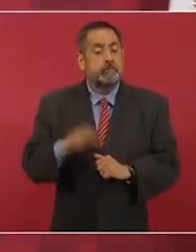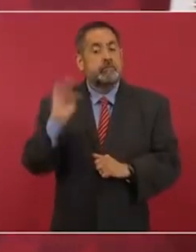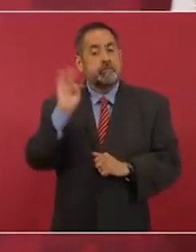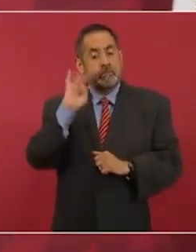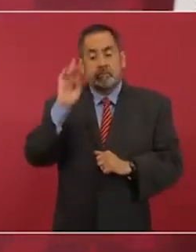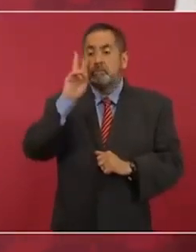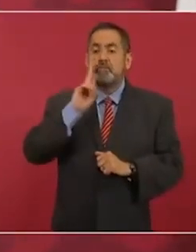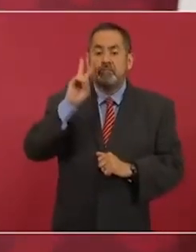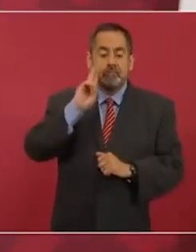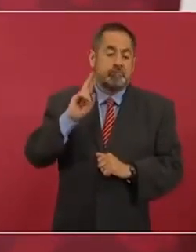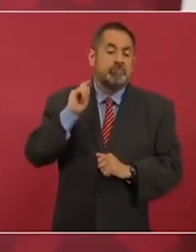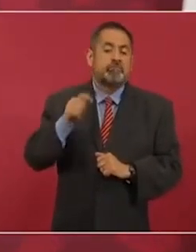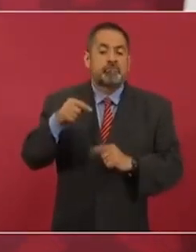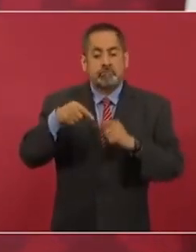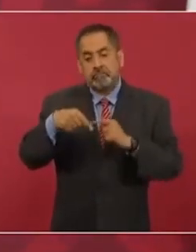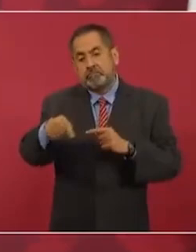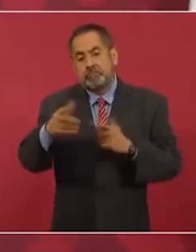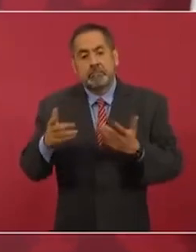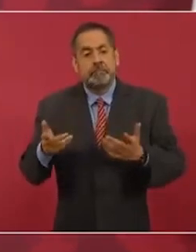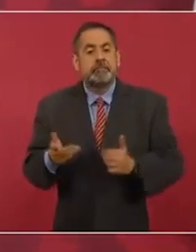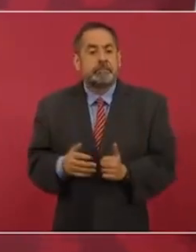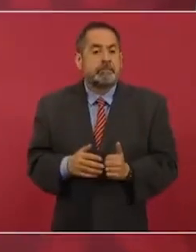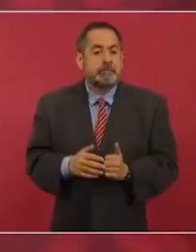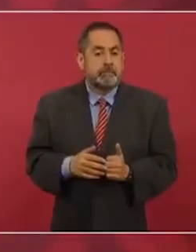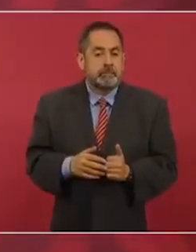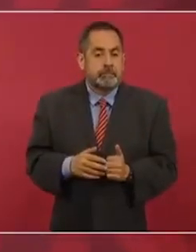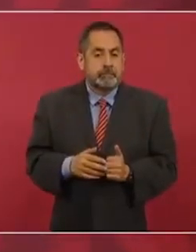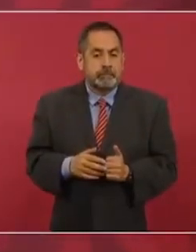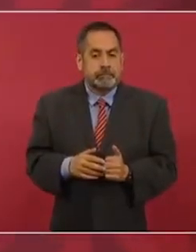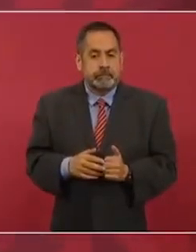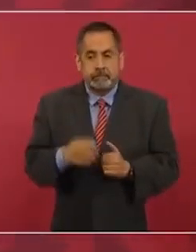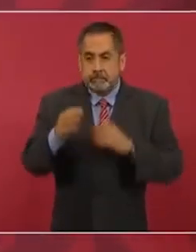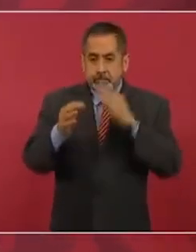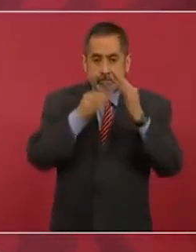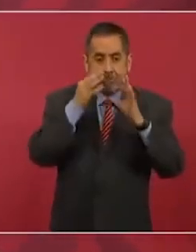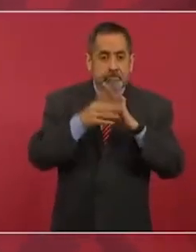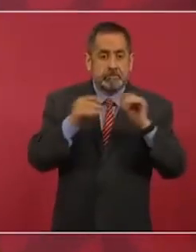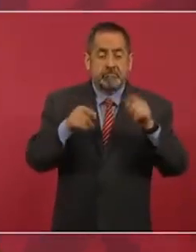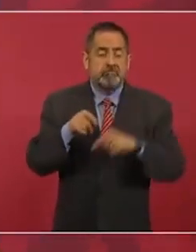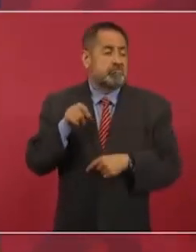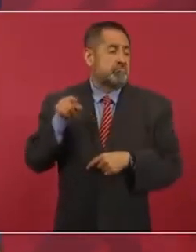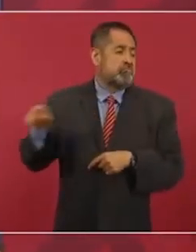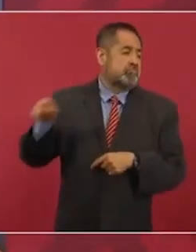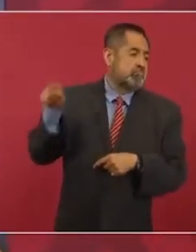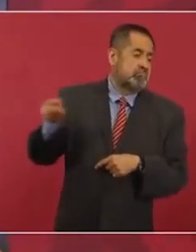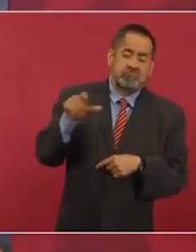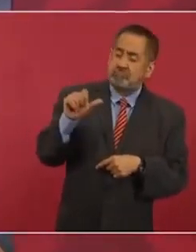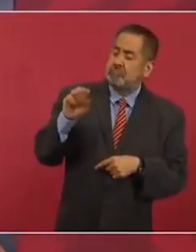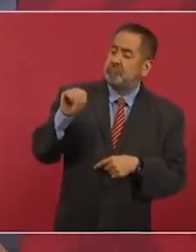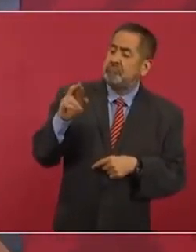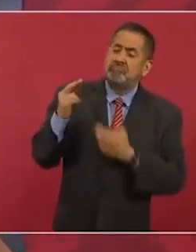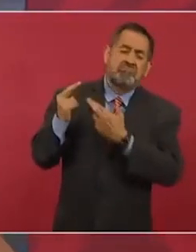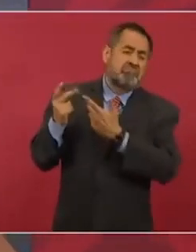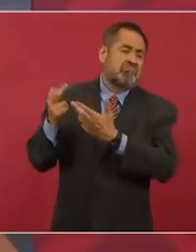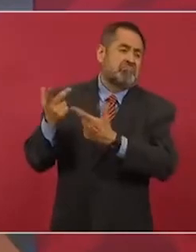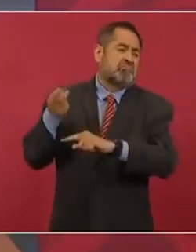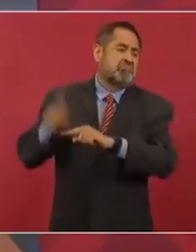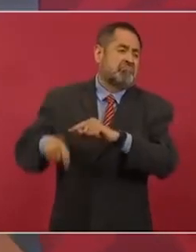ahora, como lanzan la campaña de que somos destructores del medio